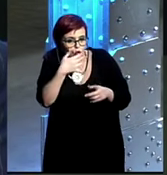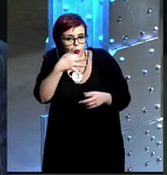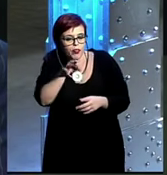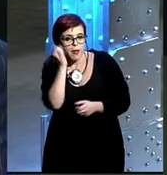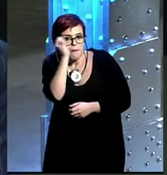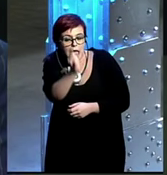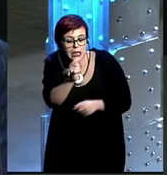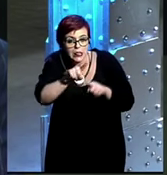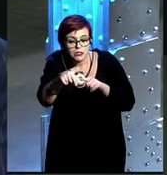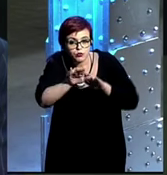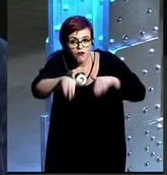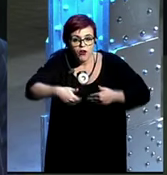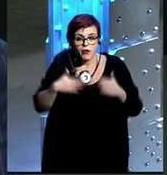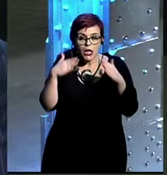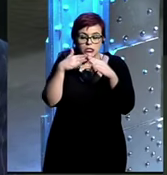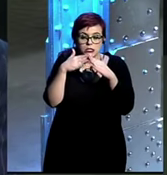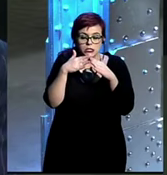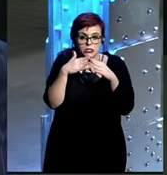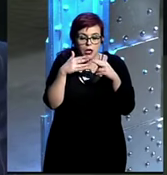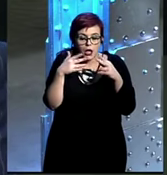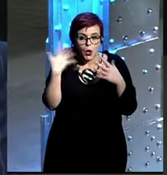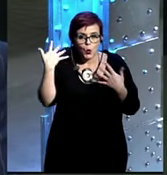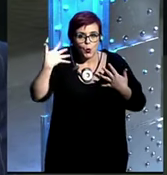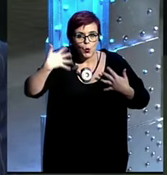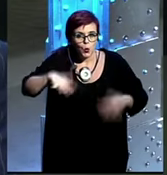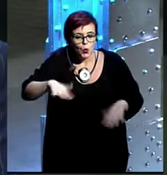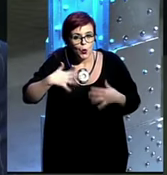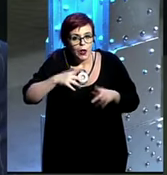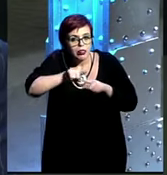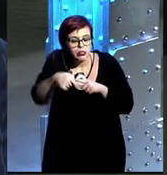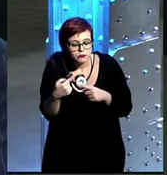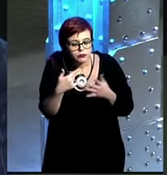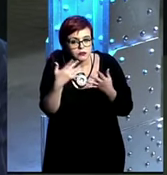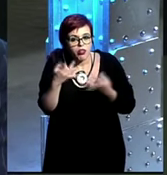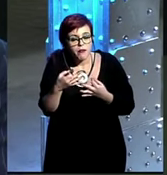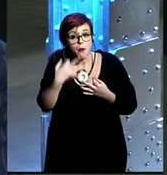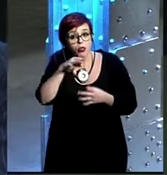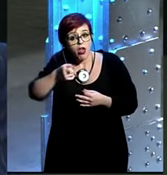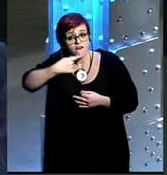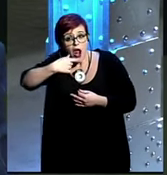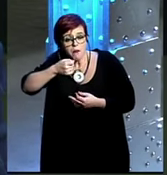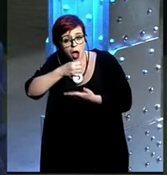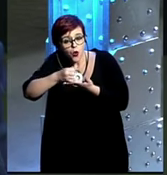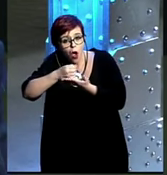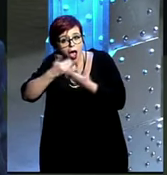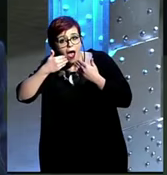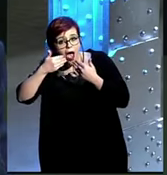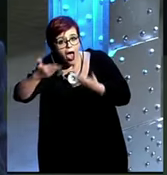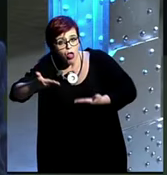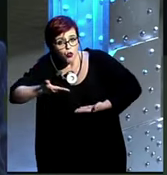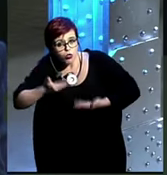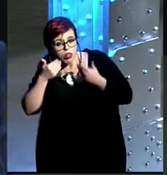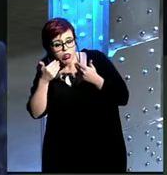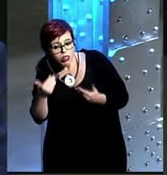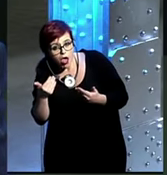podías salir de la vida y puede que los fármacos te ayuden. Pero de la misma manera puedes tener una vida completamente normal y de repente